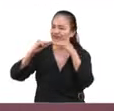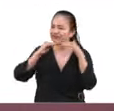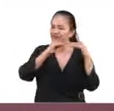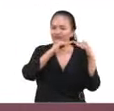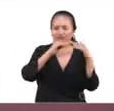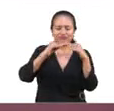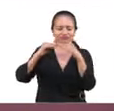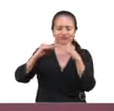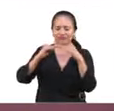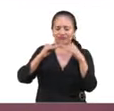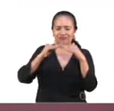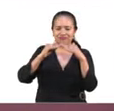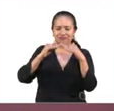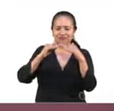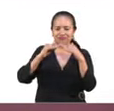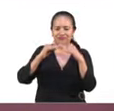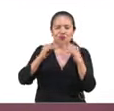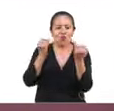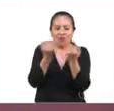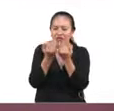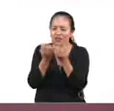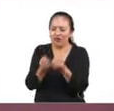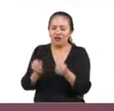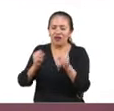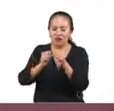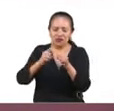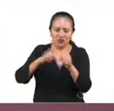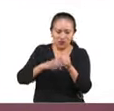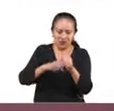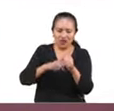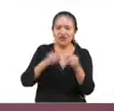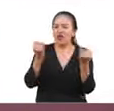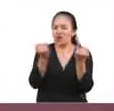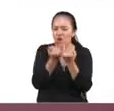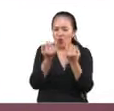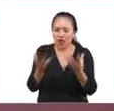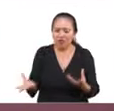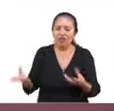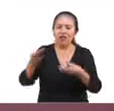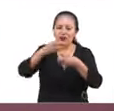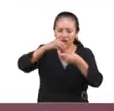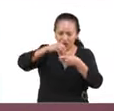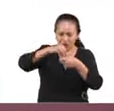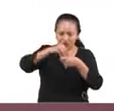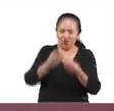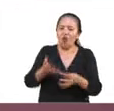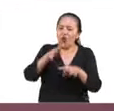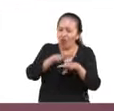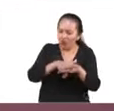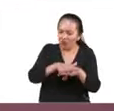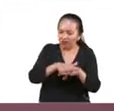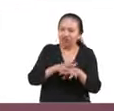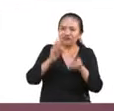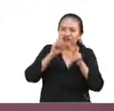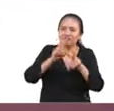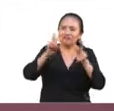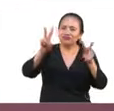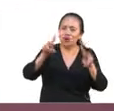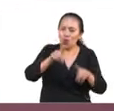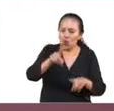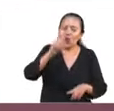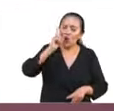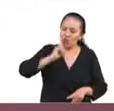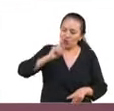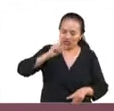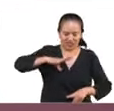la igualdad en la sociedad, de la igualdad y de la inclusión como una visión de vida. Son mujeres